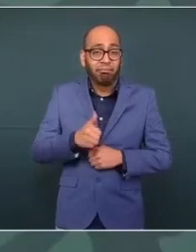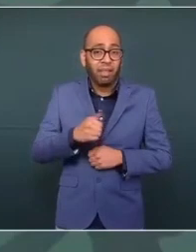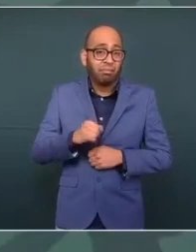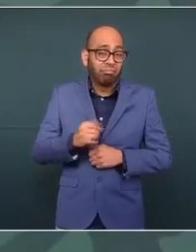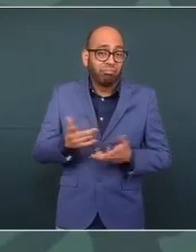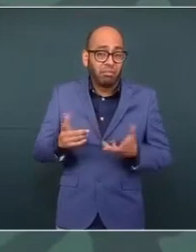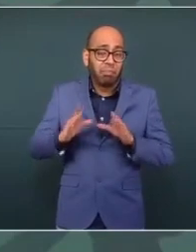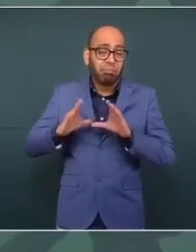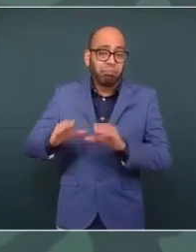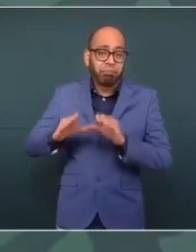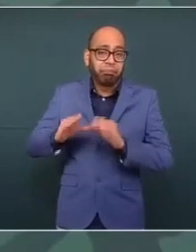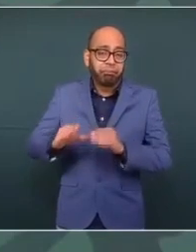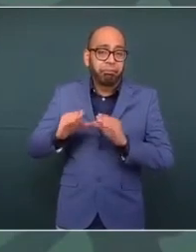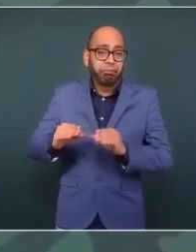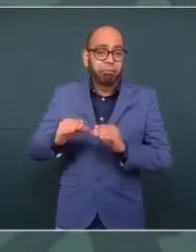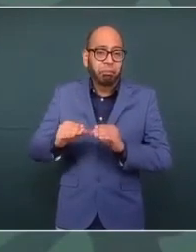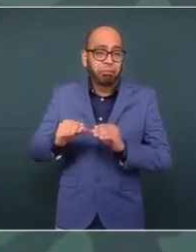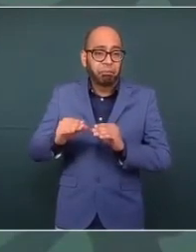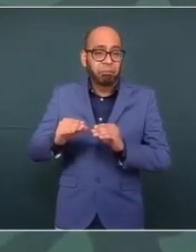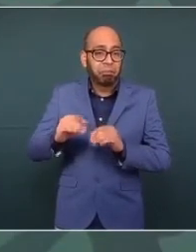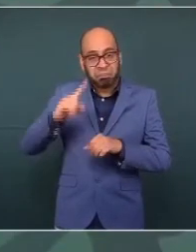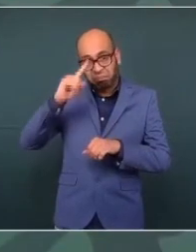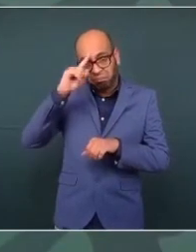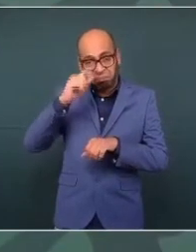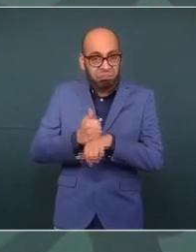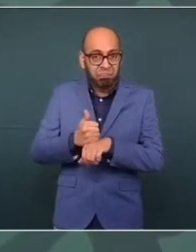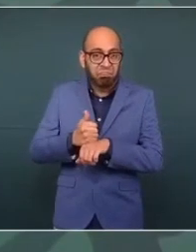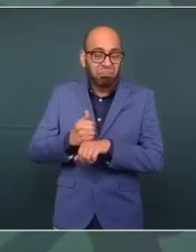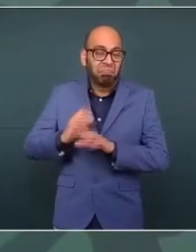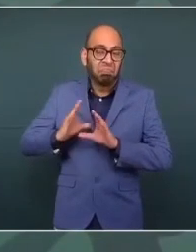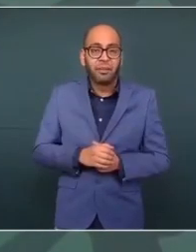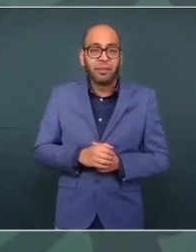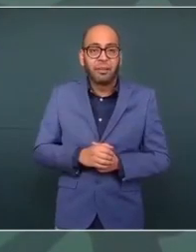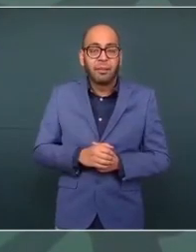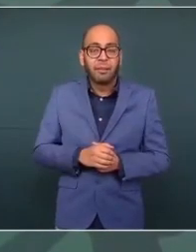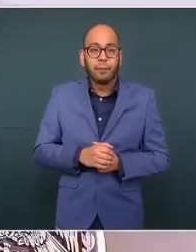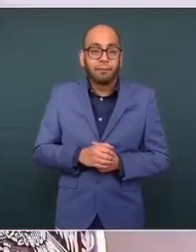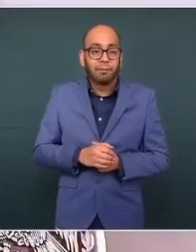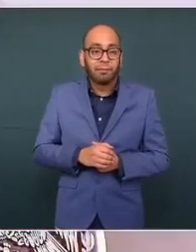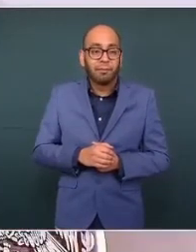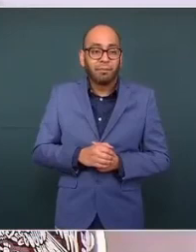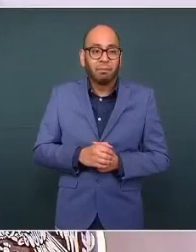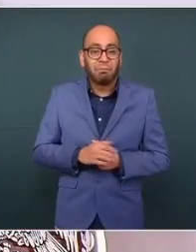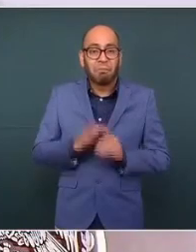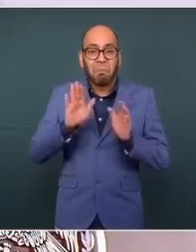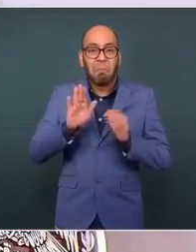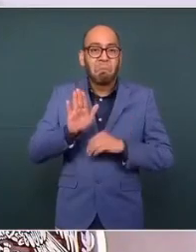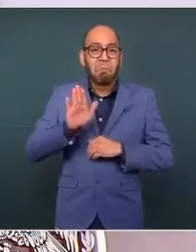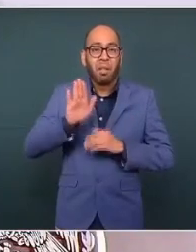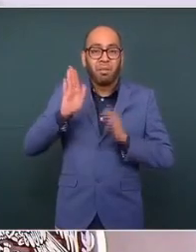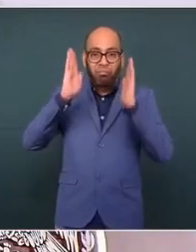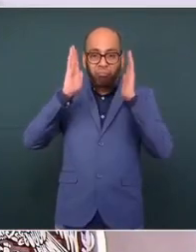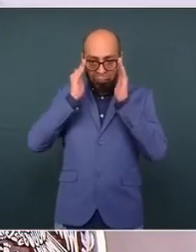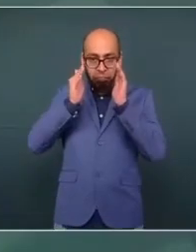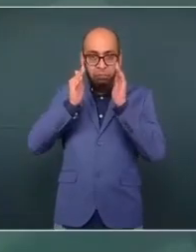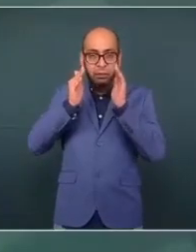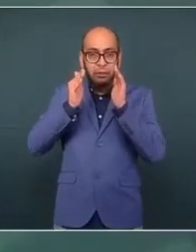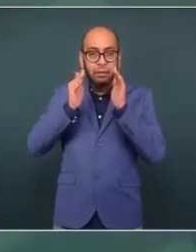Es una formación muy dogmática, muy cercana al